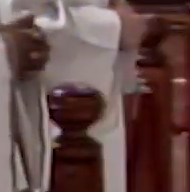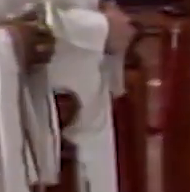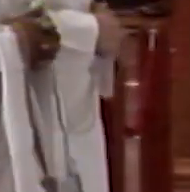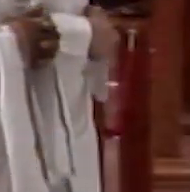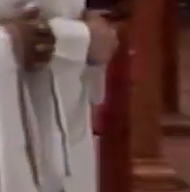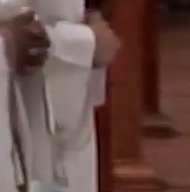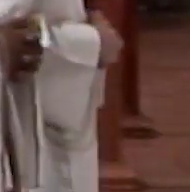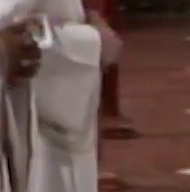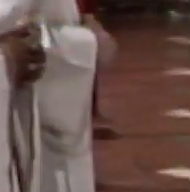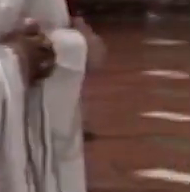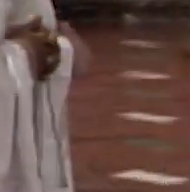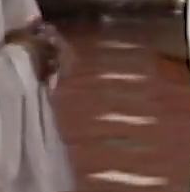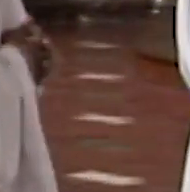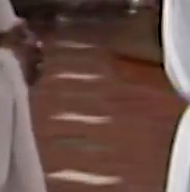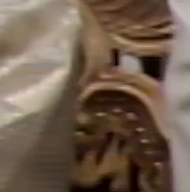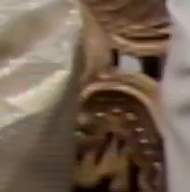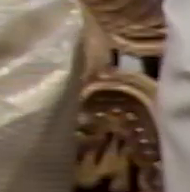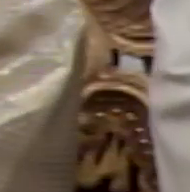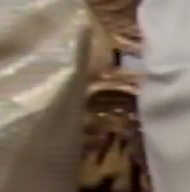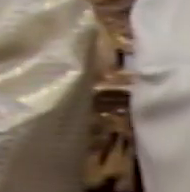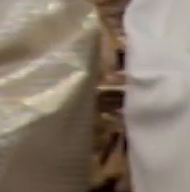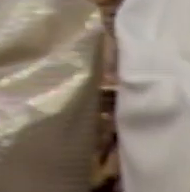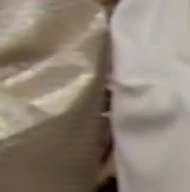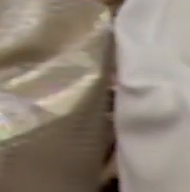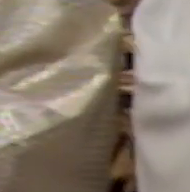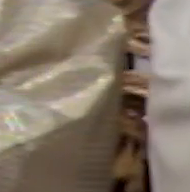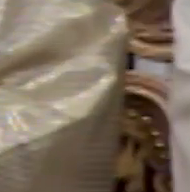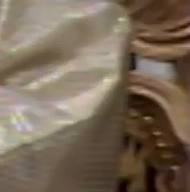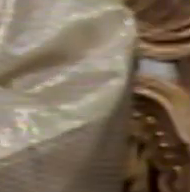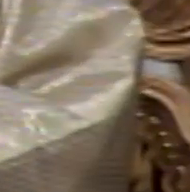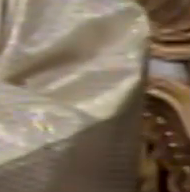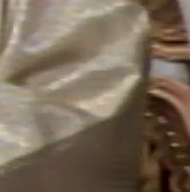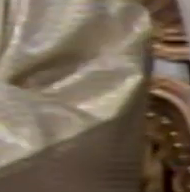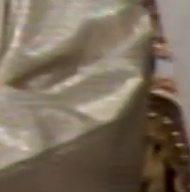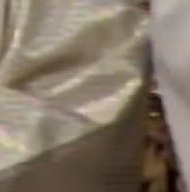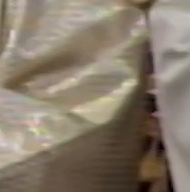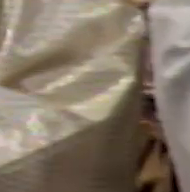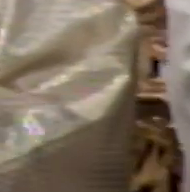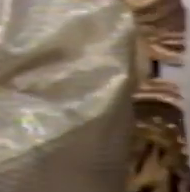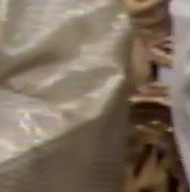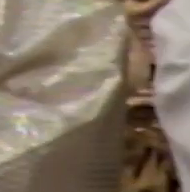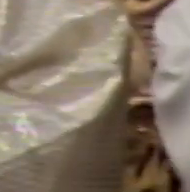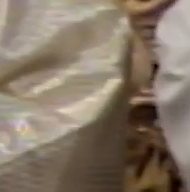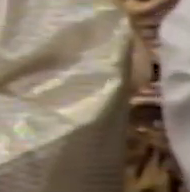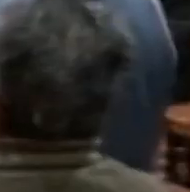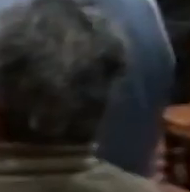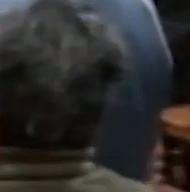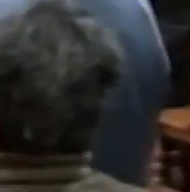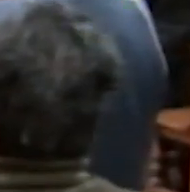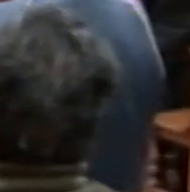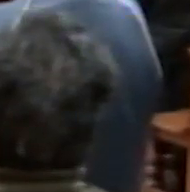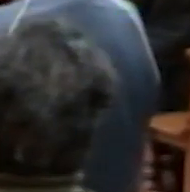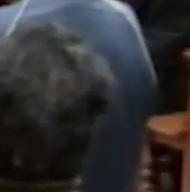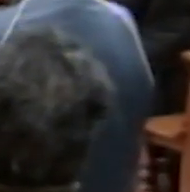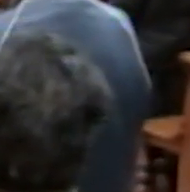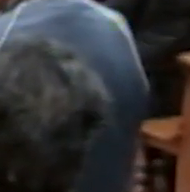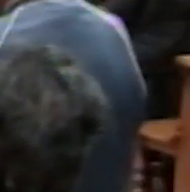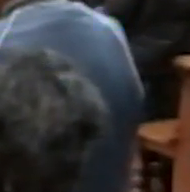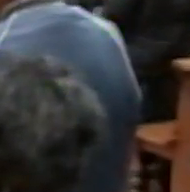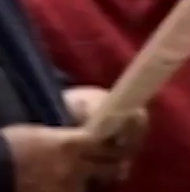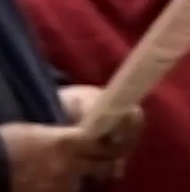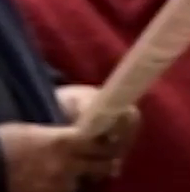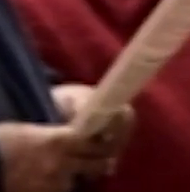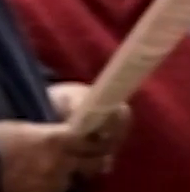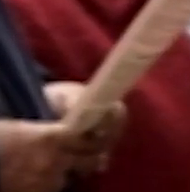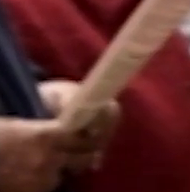En la fiesta de la Santísima Trinidad, Monseñor Fernando Báscupe, obispo castrense de Bolivia, nos ayuda a comprender